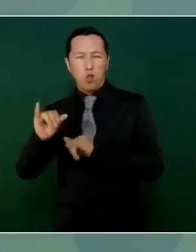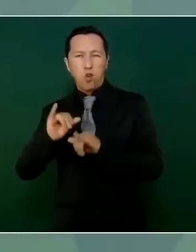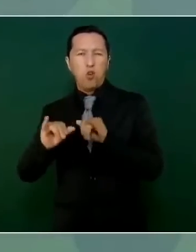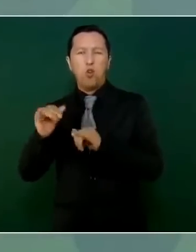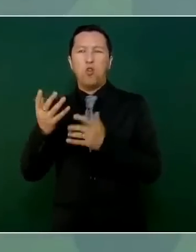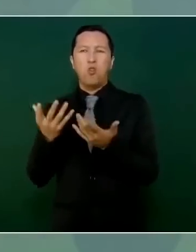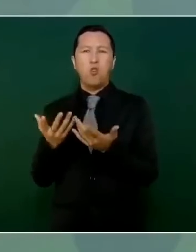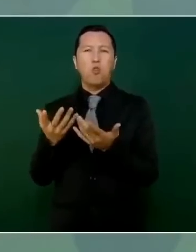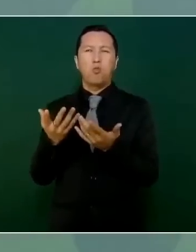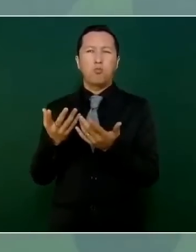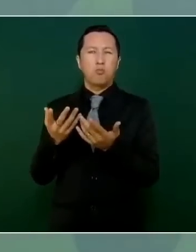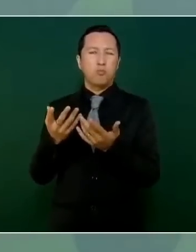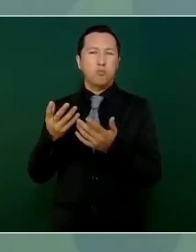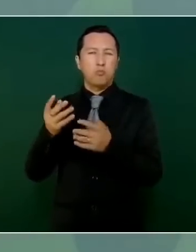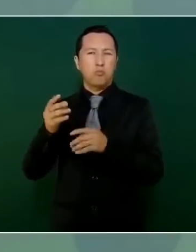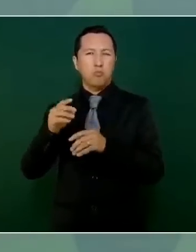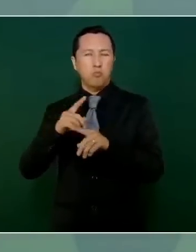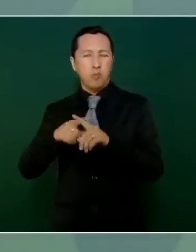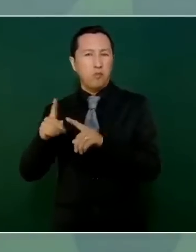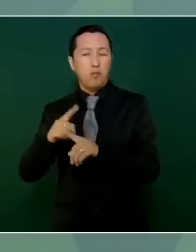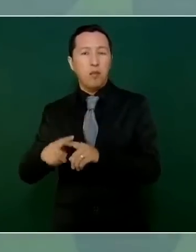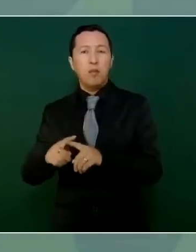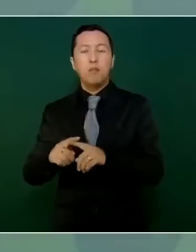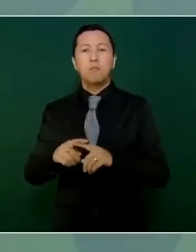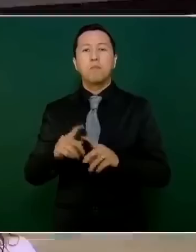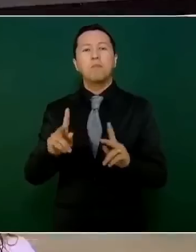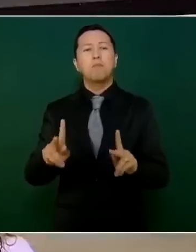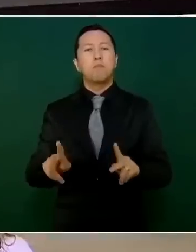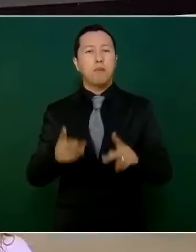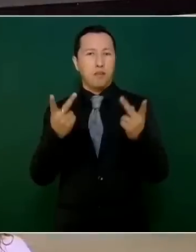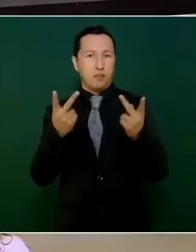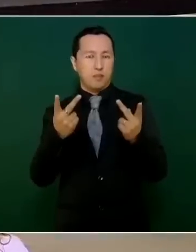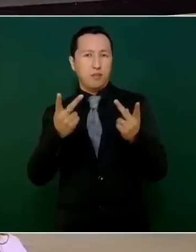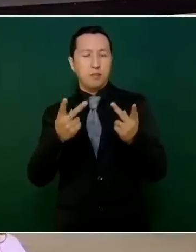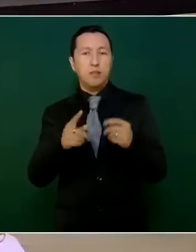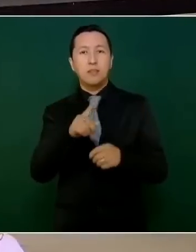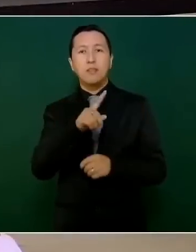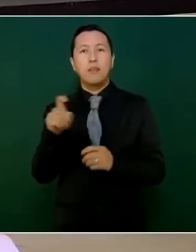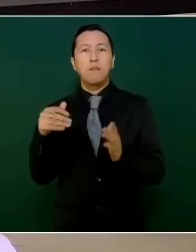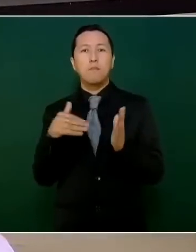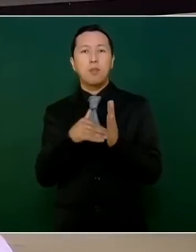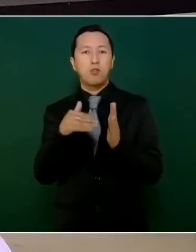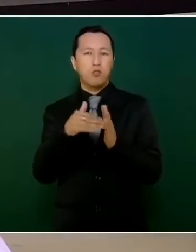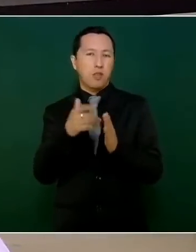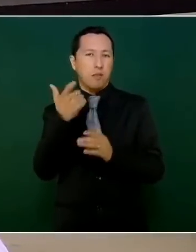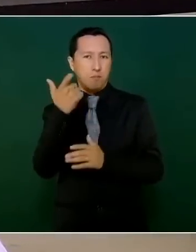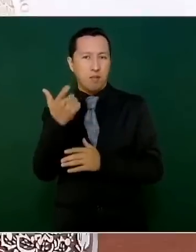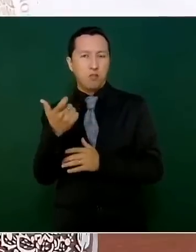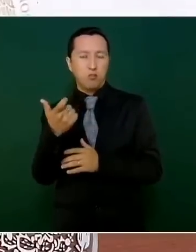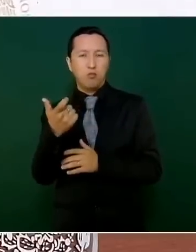gobierno más de 100,000 millones de pesos en medicinas.